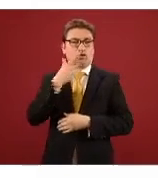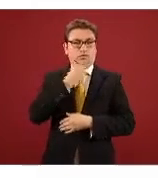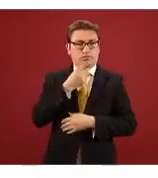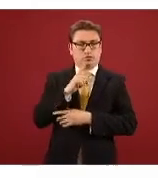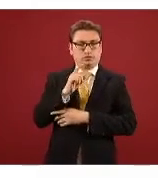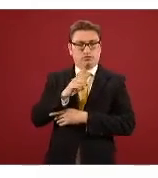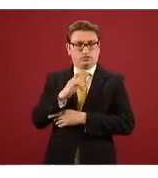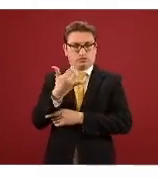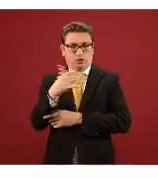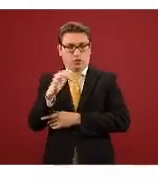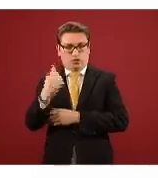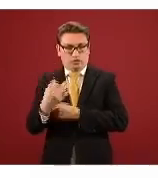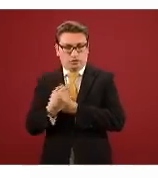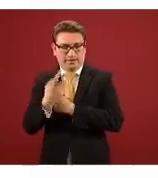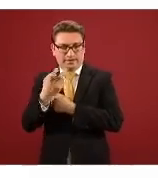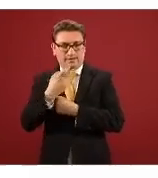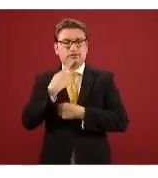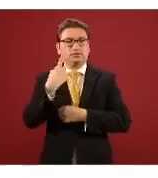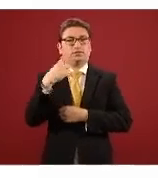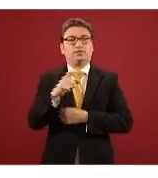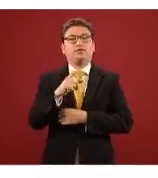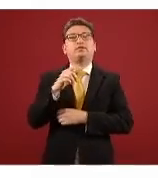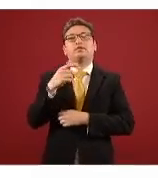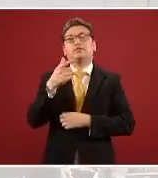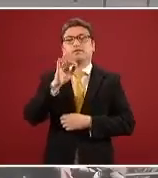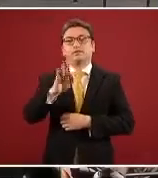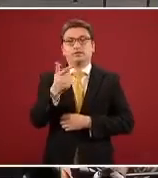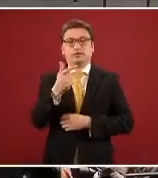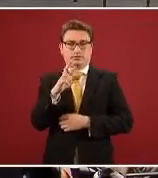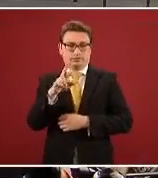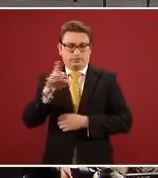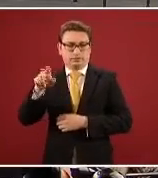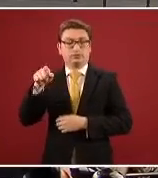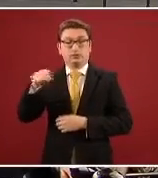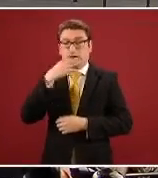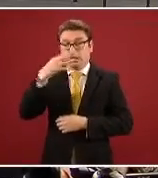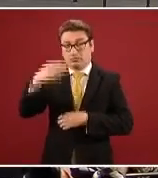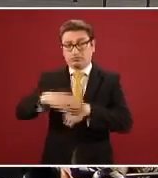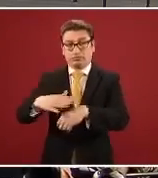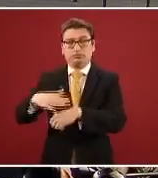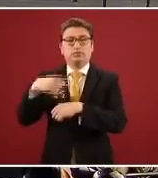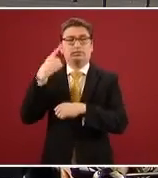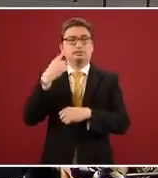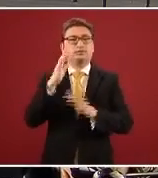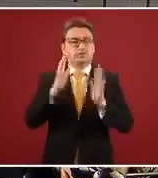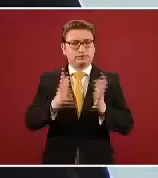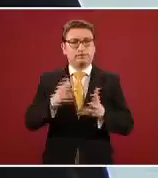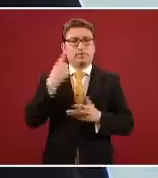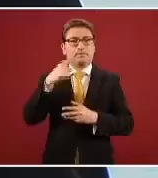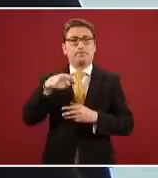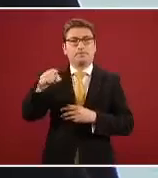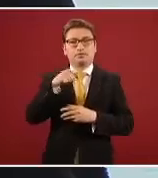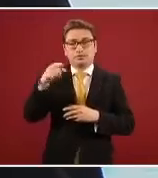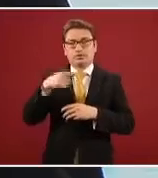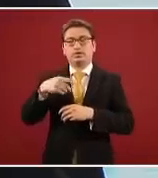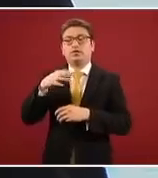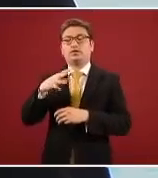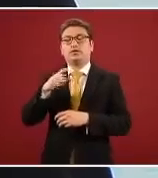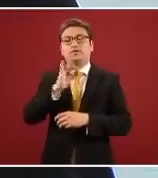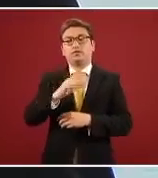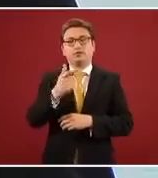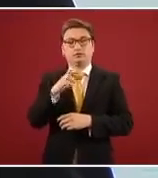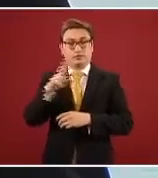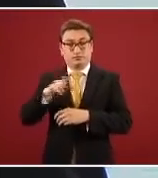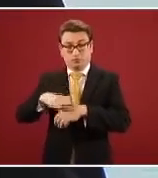se encuentra denunciado ante la Fiscalía General de la República. Se han obtenido las órdenes de aprehensión por parte de la Fiscalía General de la